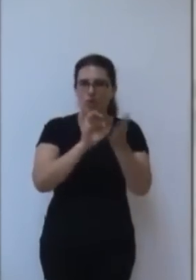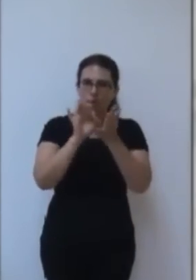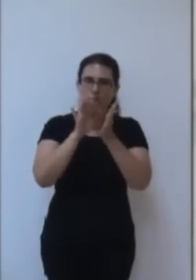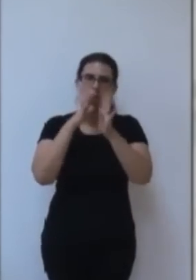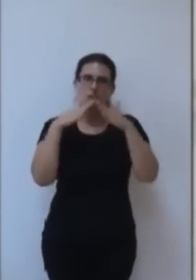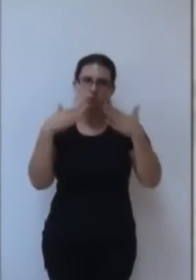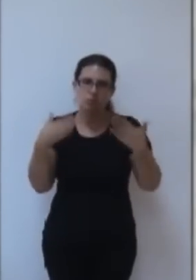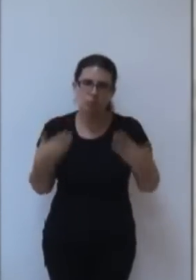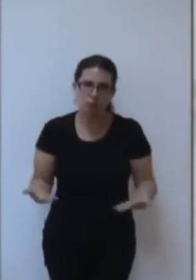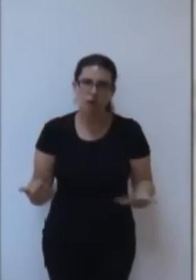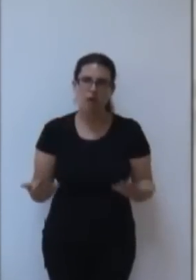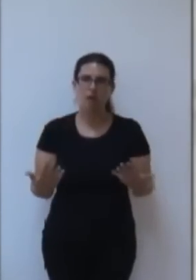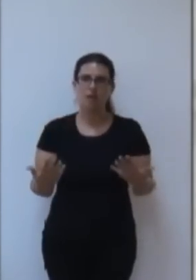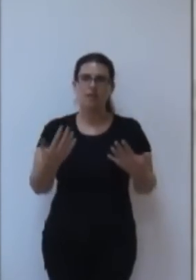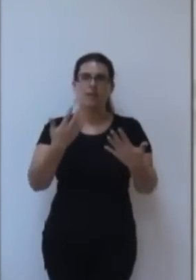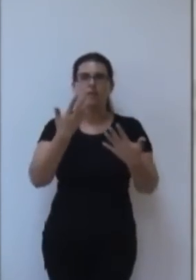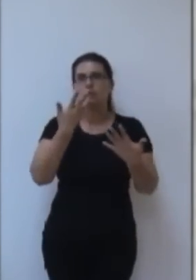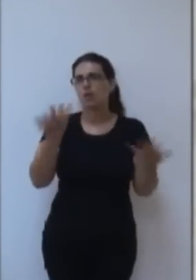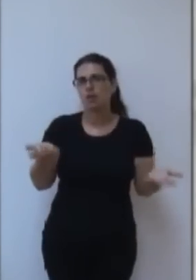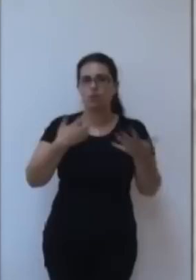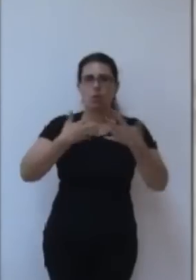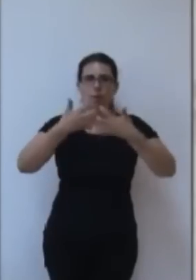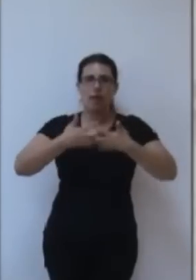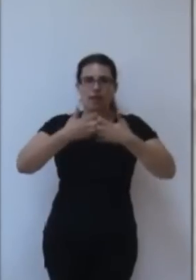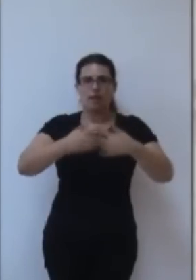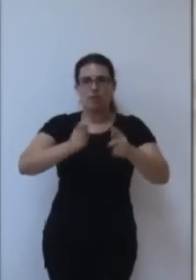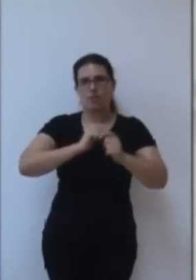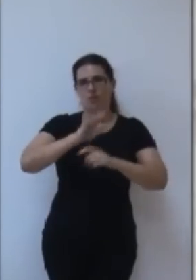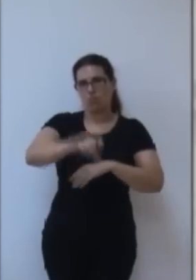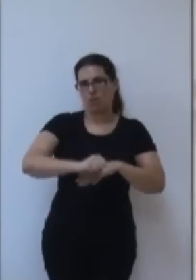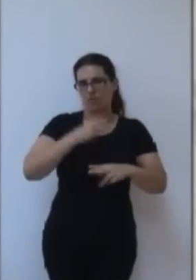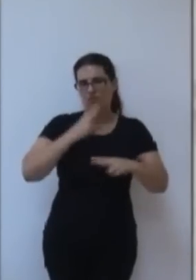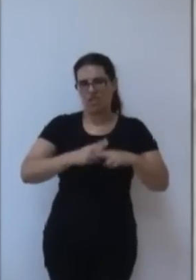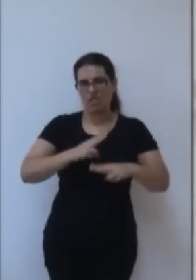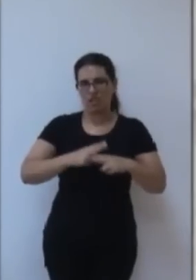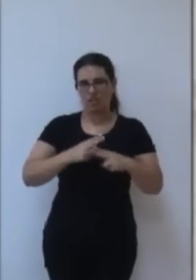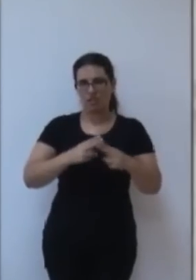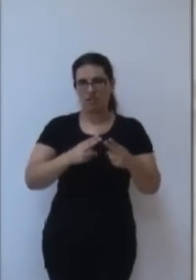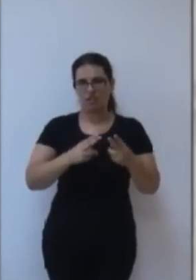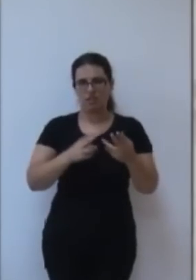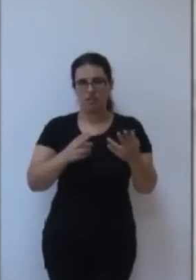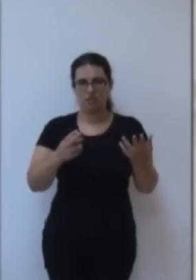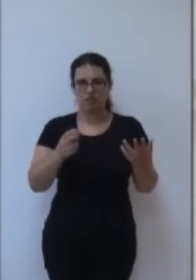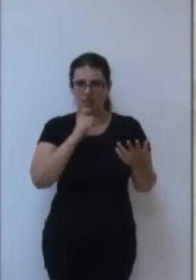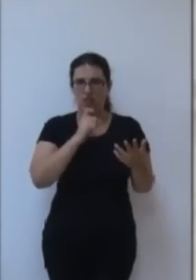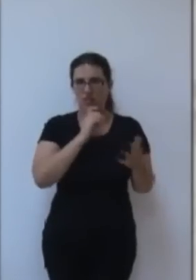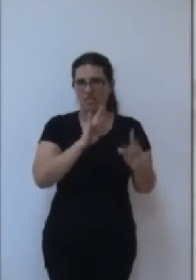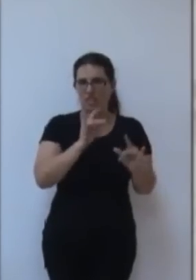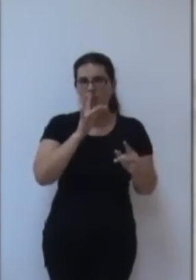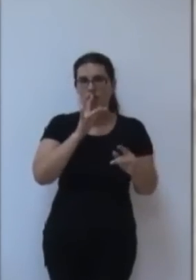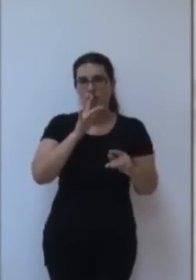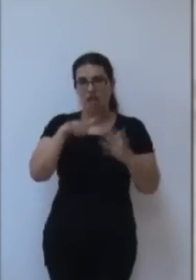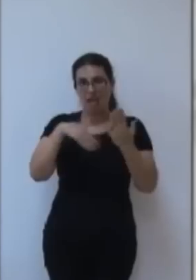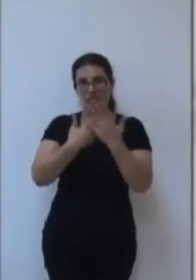hoy en día de la máquina expendedora de billetes, ¿no?, y demás, sino que no se está llegando desde los